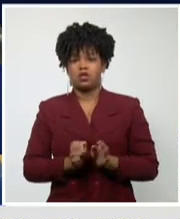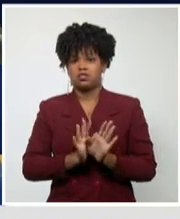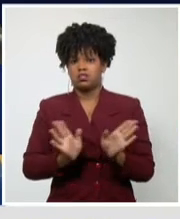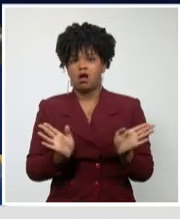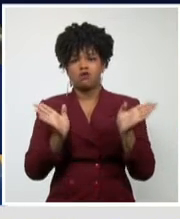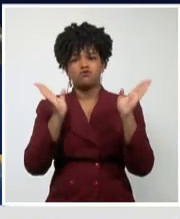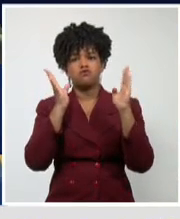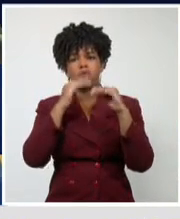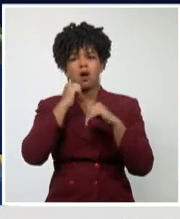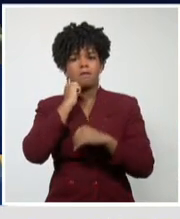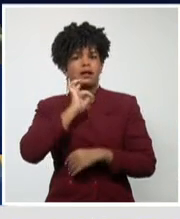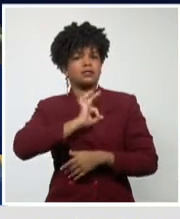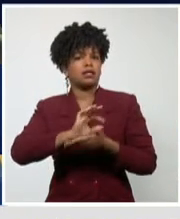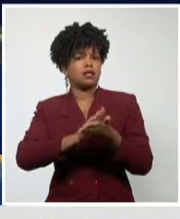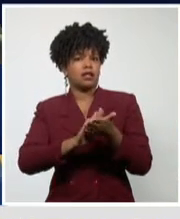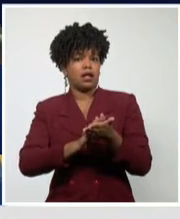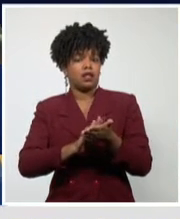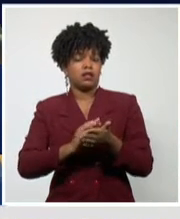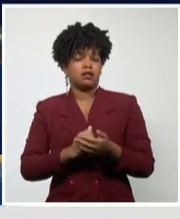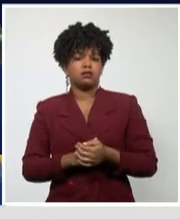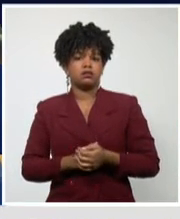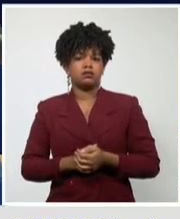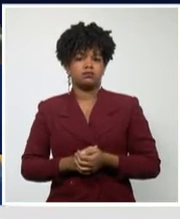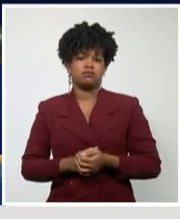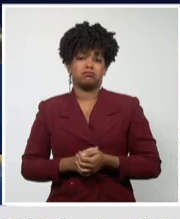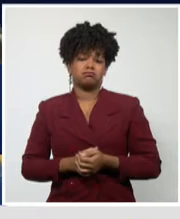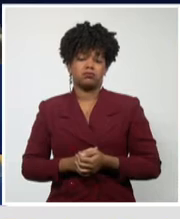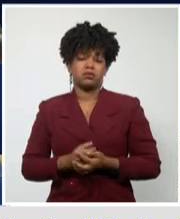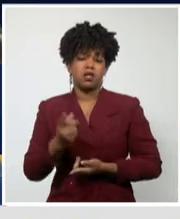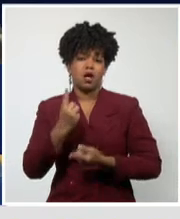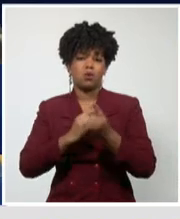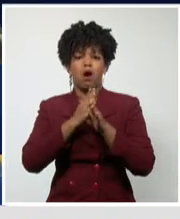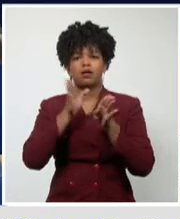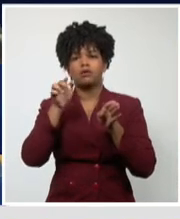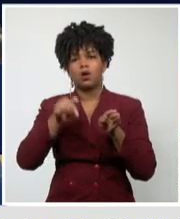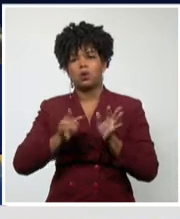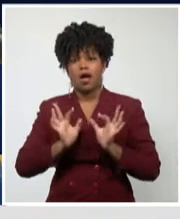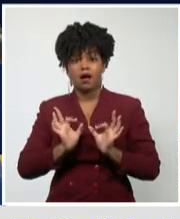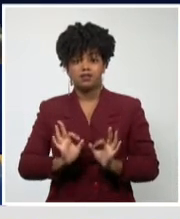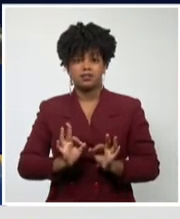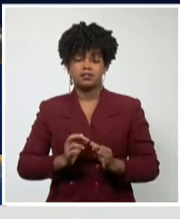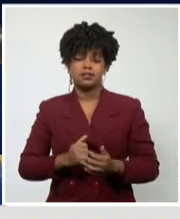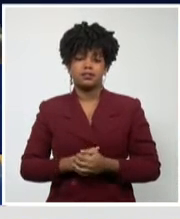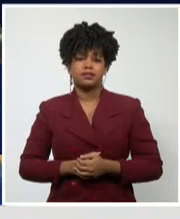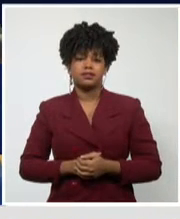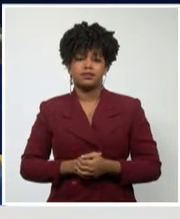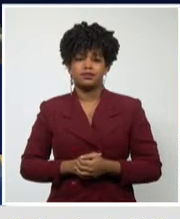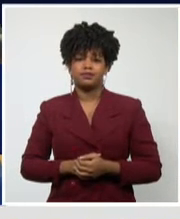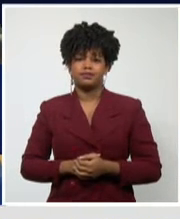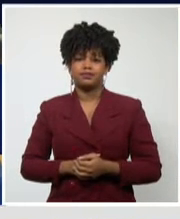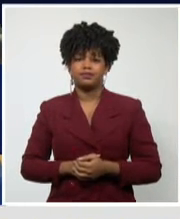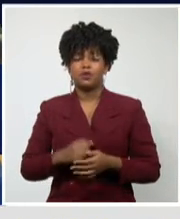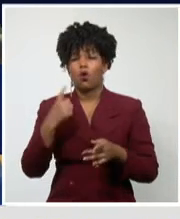más síntomas de la enfermedad. Bueno, pues es algo que hasta ahora es así. La otra incógnita, que también lo he dicho aquí